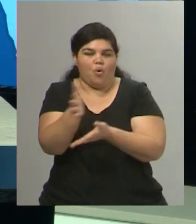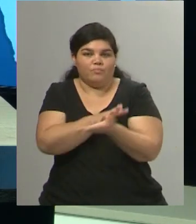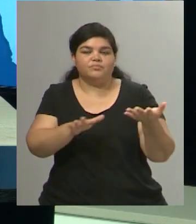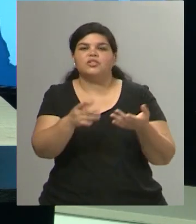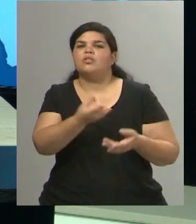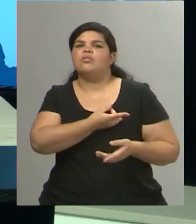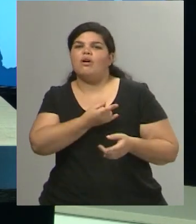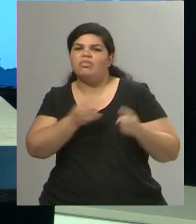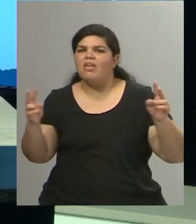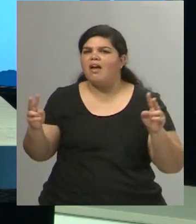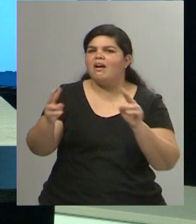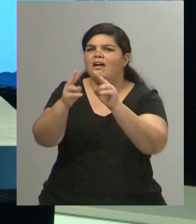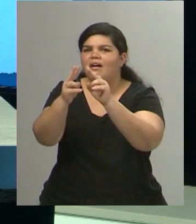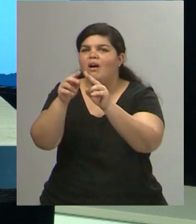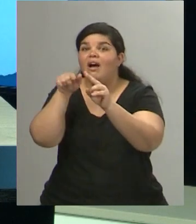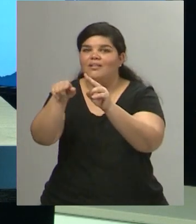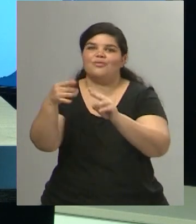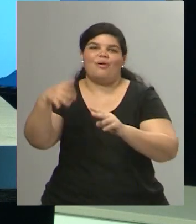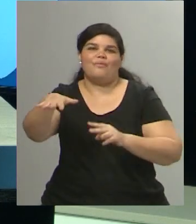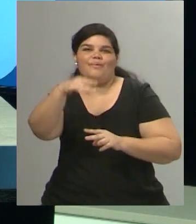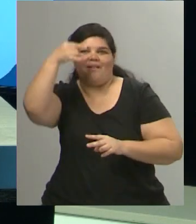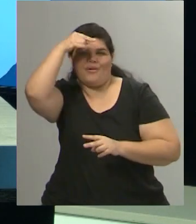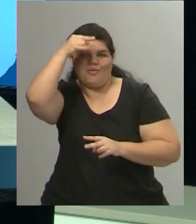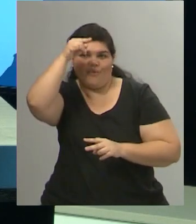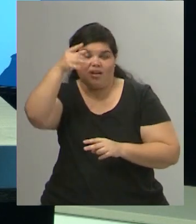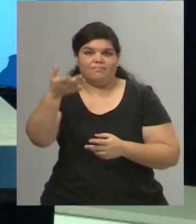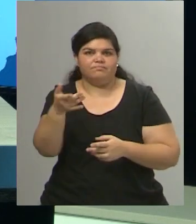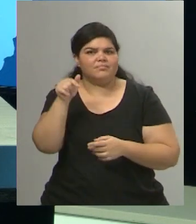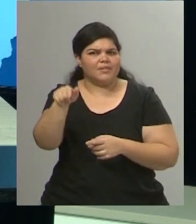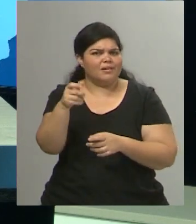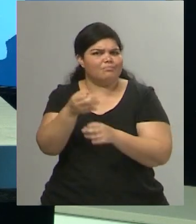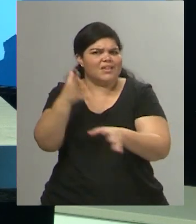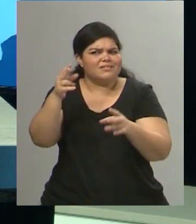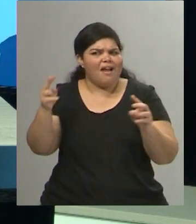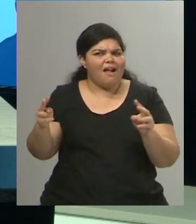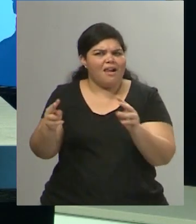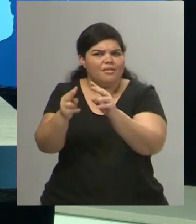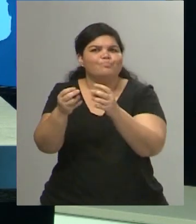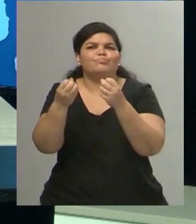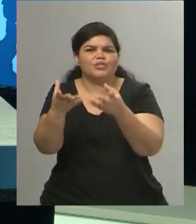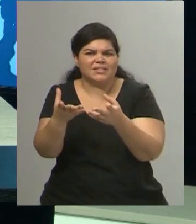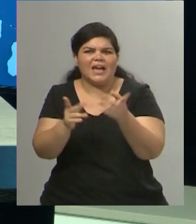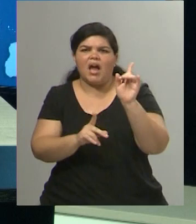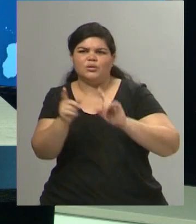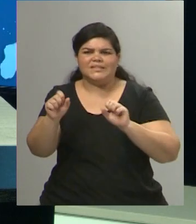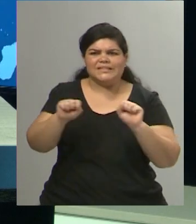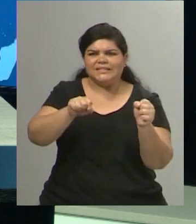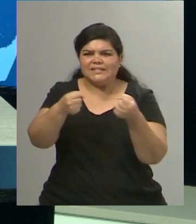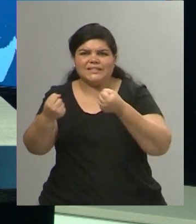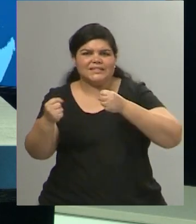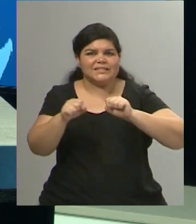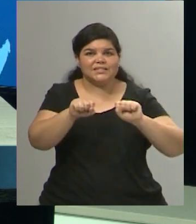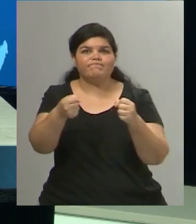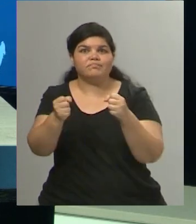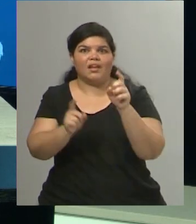Uruguay, además, en un marco bastante particular, porque habían tensiones, de hecho se dieron algunas situaciones de